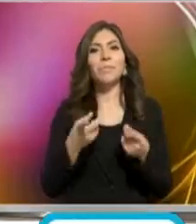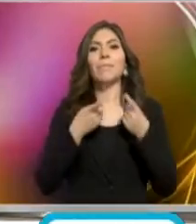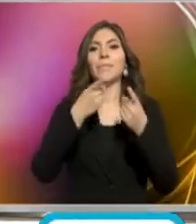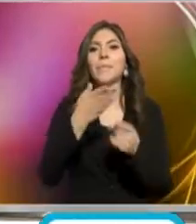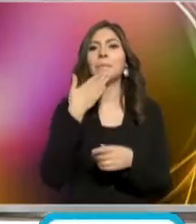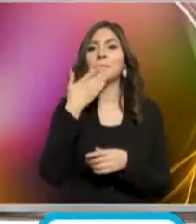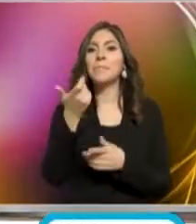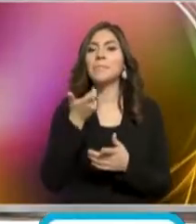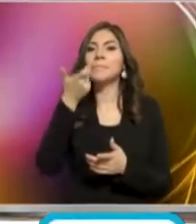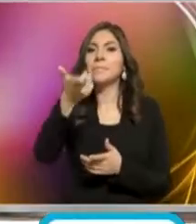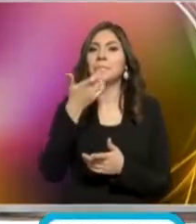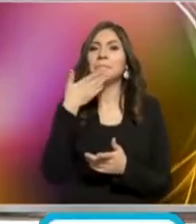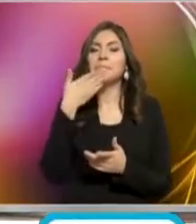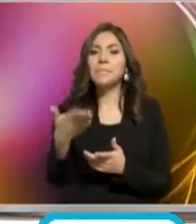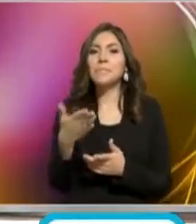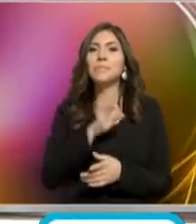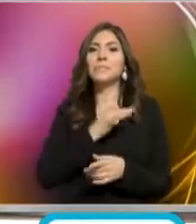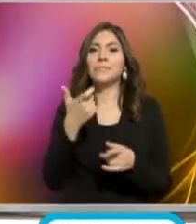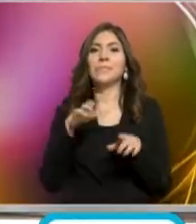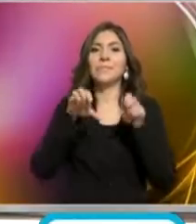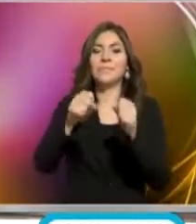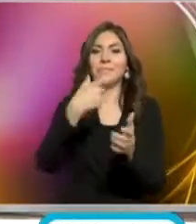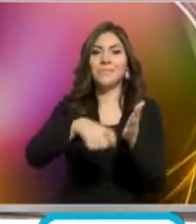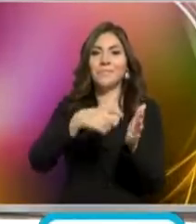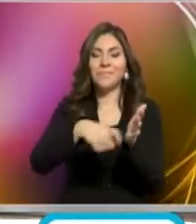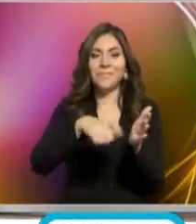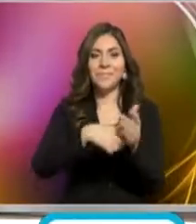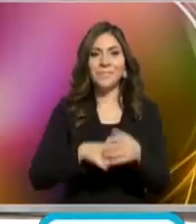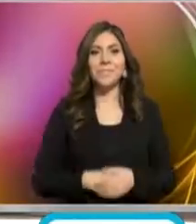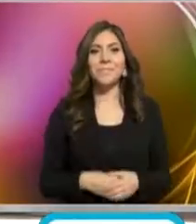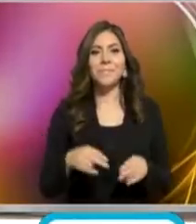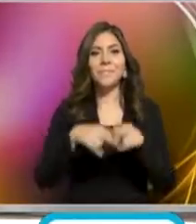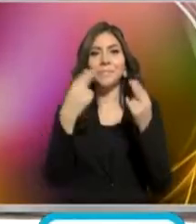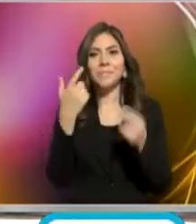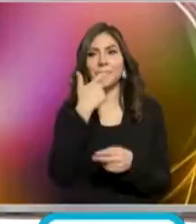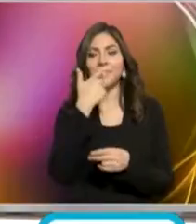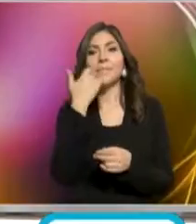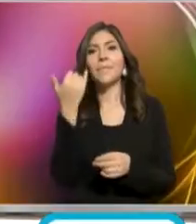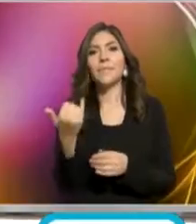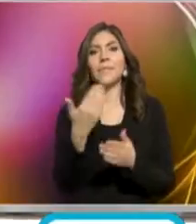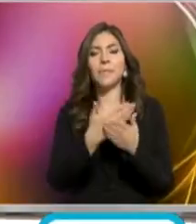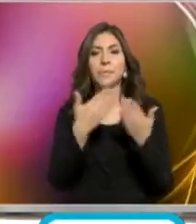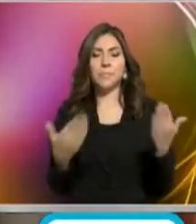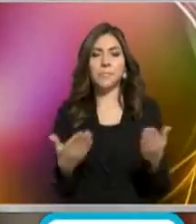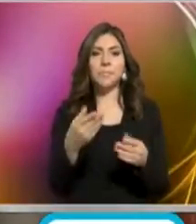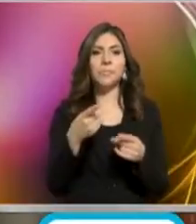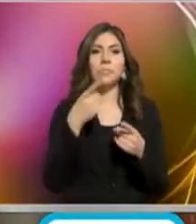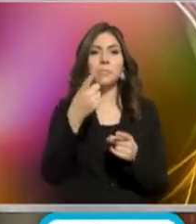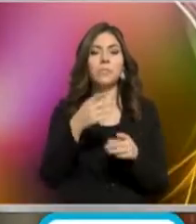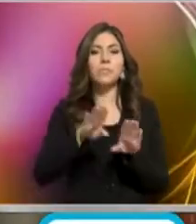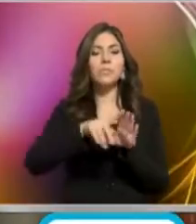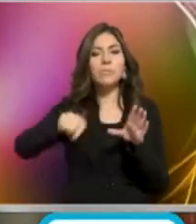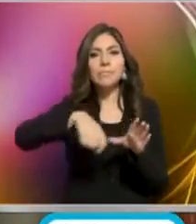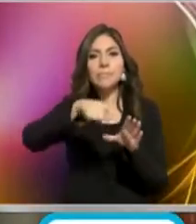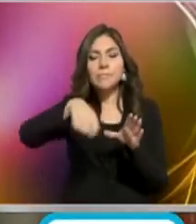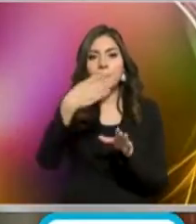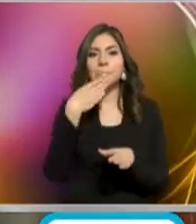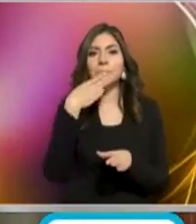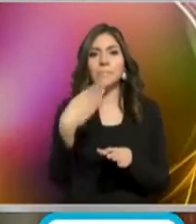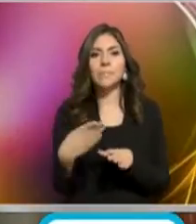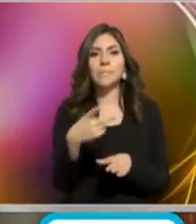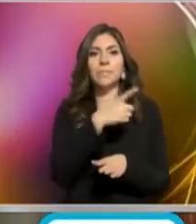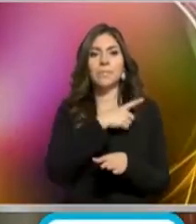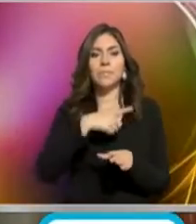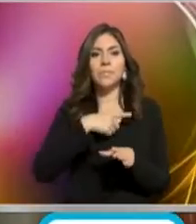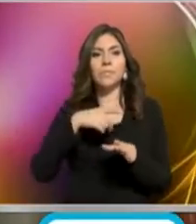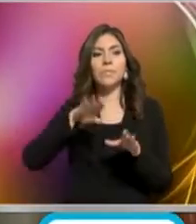el presupuesto. Entonces, vamos a bajarle aquí un poquito. Muy bien. Vamos a moverle. Hay que irlo bajando